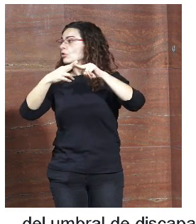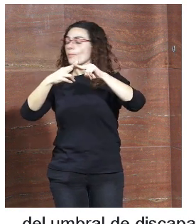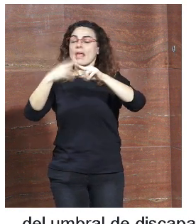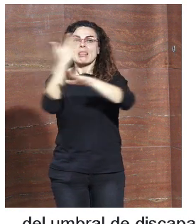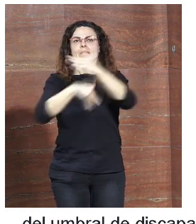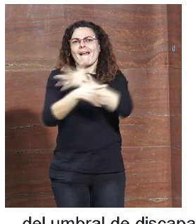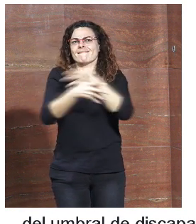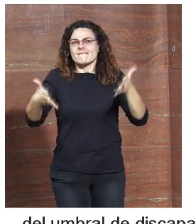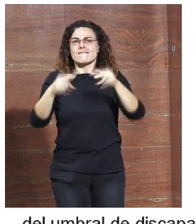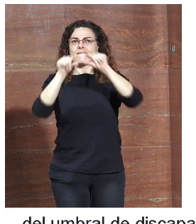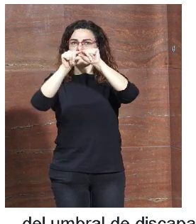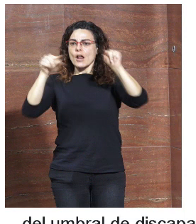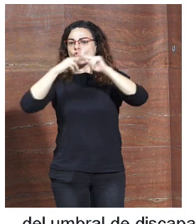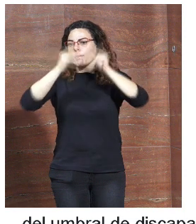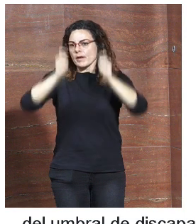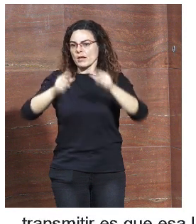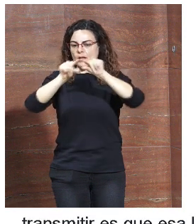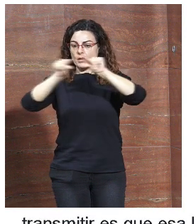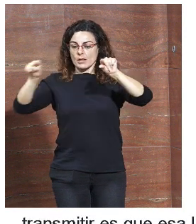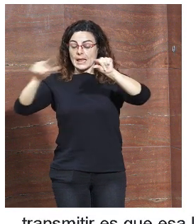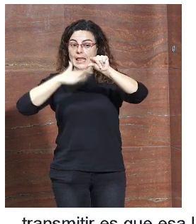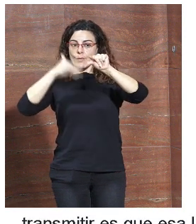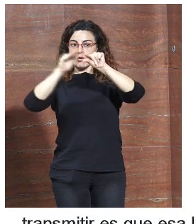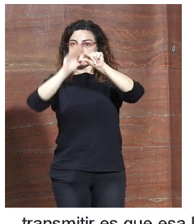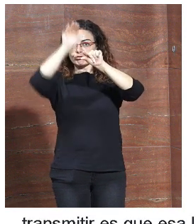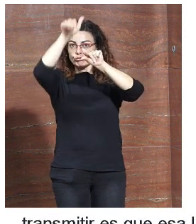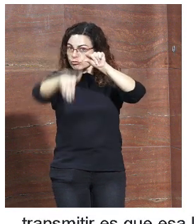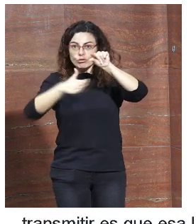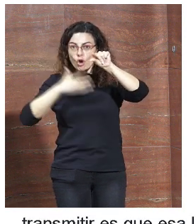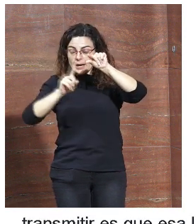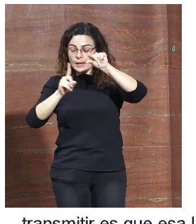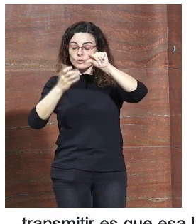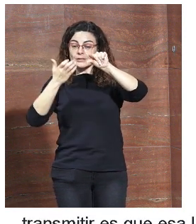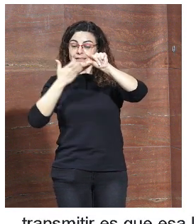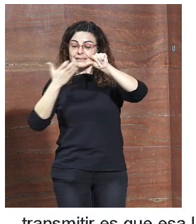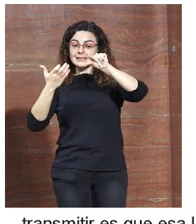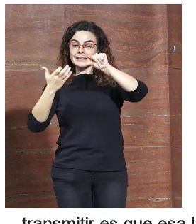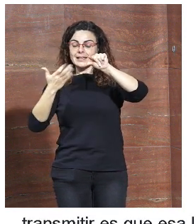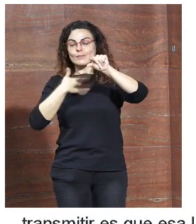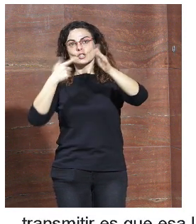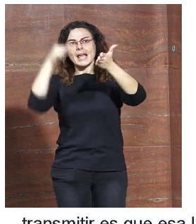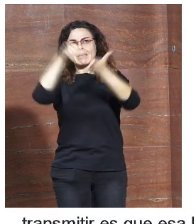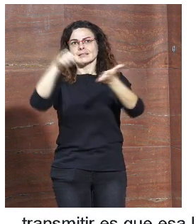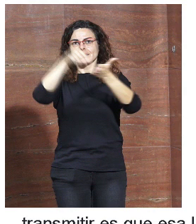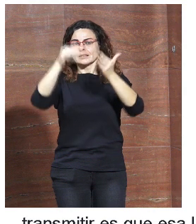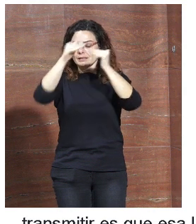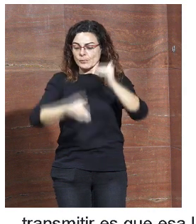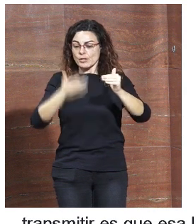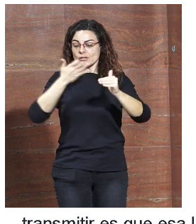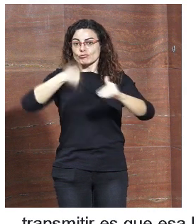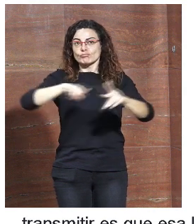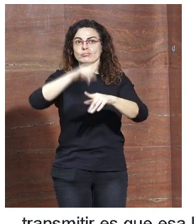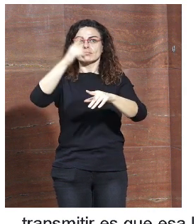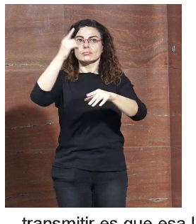discapacidad, la bajemos, es decir, consigamos entornos menos exigentes y habremos hecho una